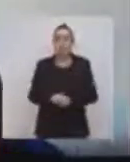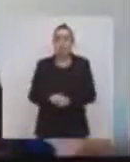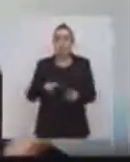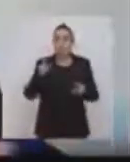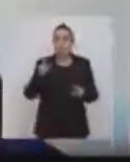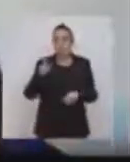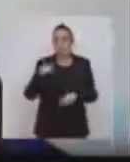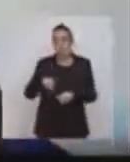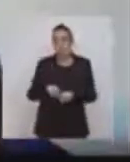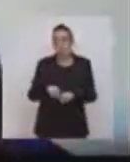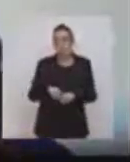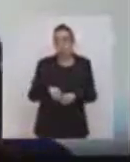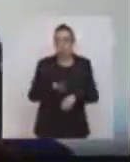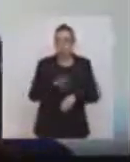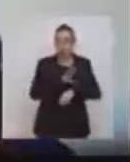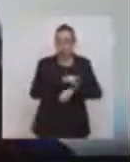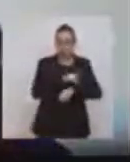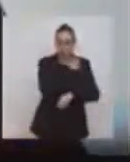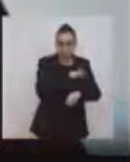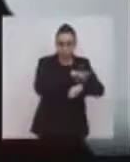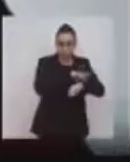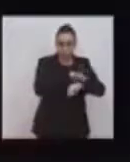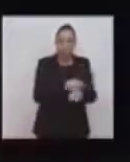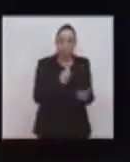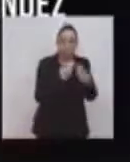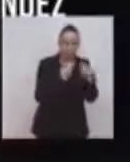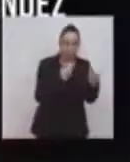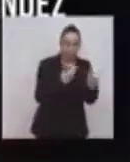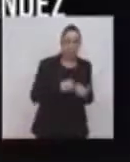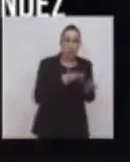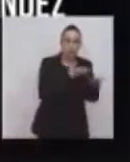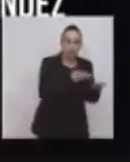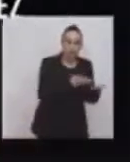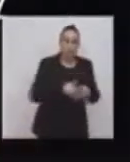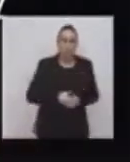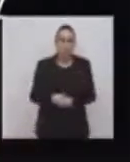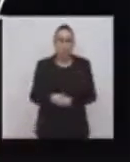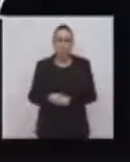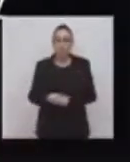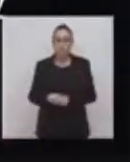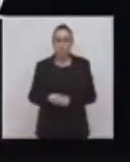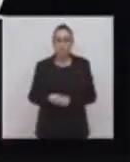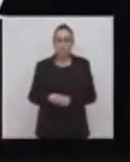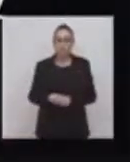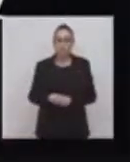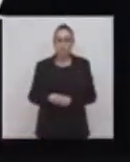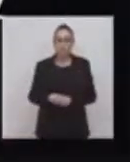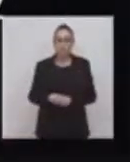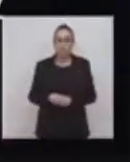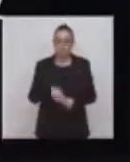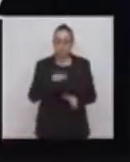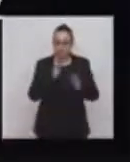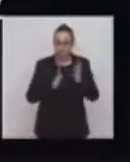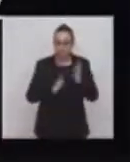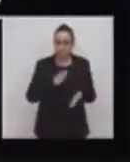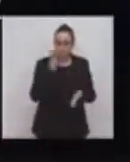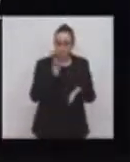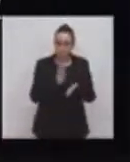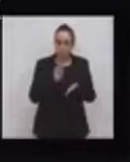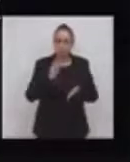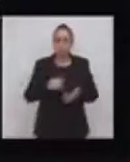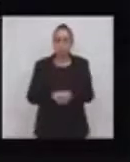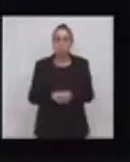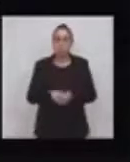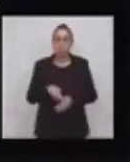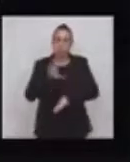entonces a nivel profesional aprendí un montón. El tratamiento, la intervención clínica de muchos pacientes, lo que tenemos que hacer es mejorar